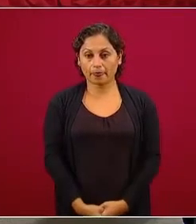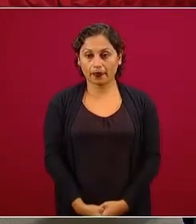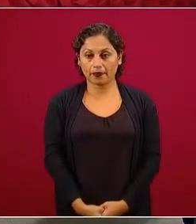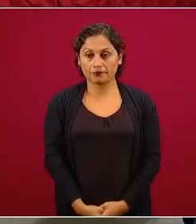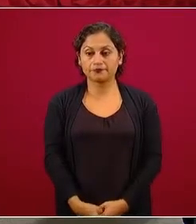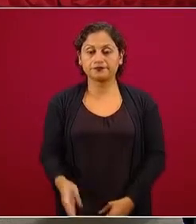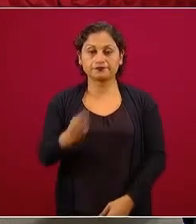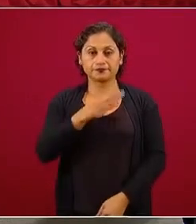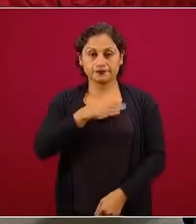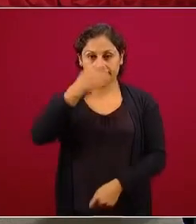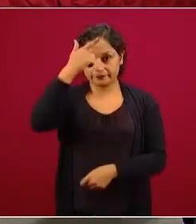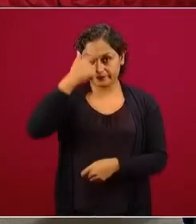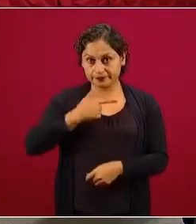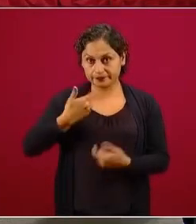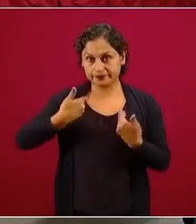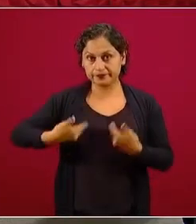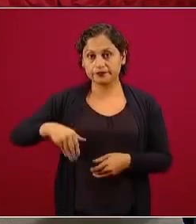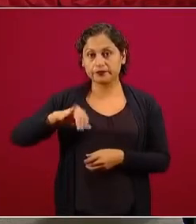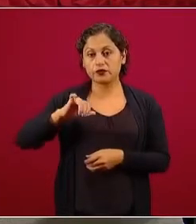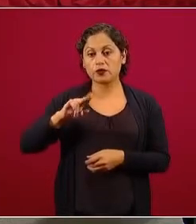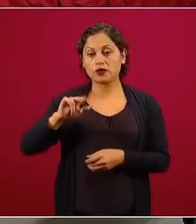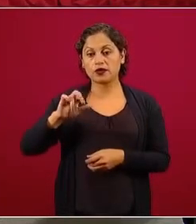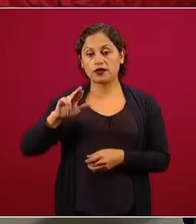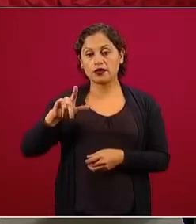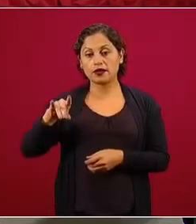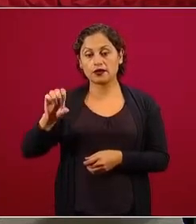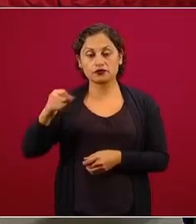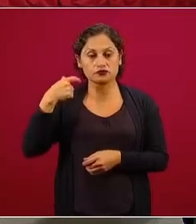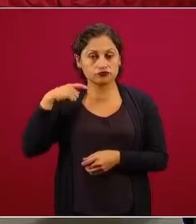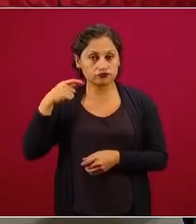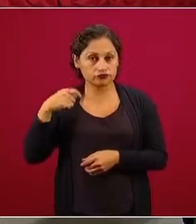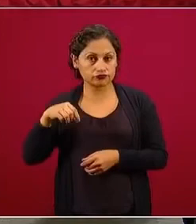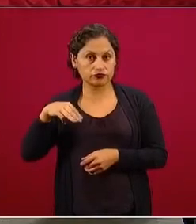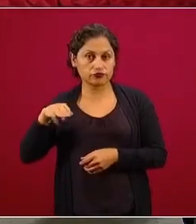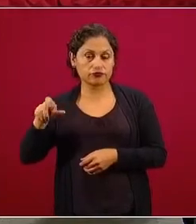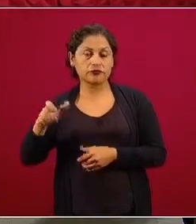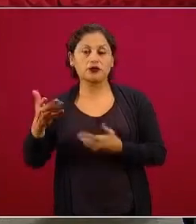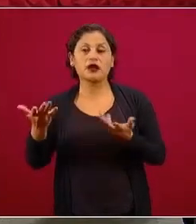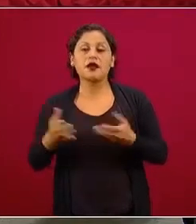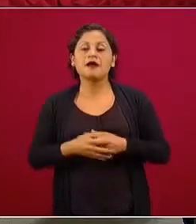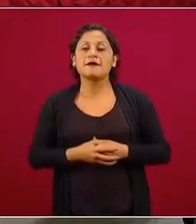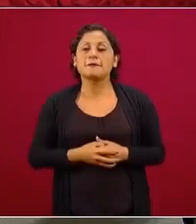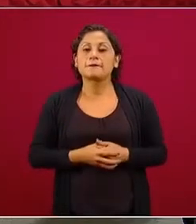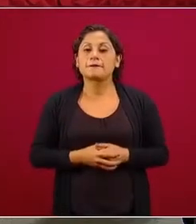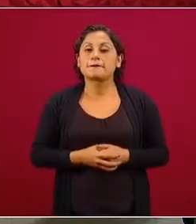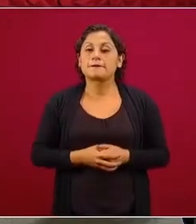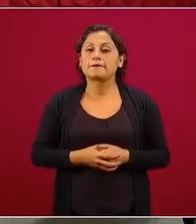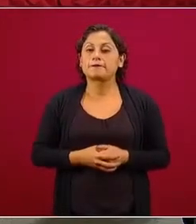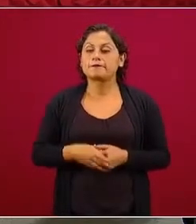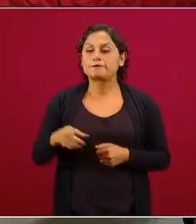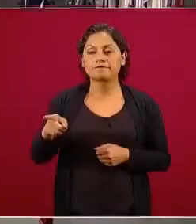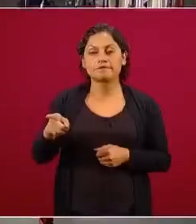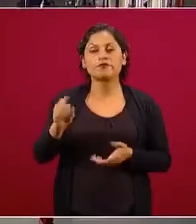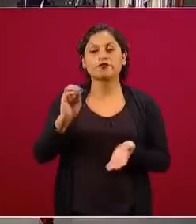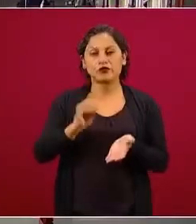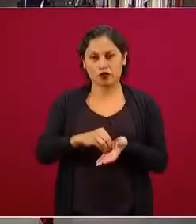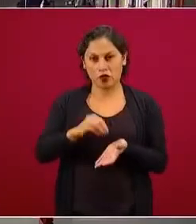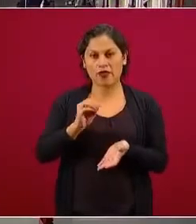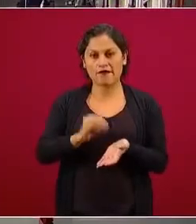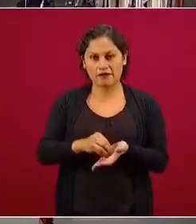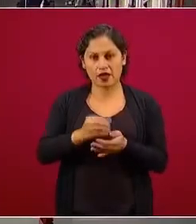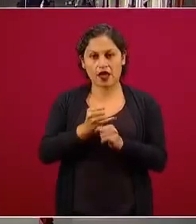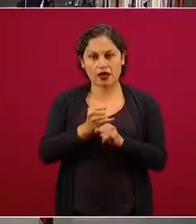Sí, buenas noches. Juan Carlos Machorro, AM de Querétaro. Doctora Lomía, se siguen presentando informes